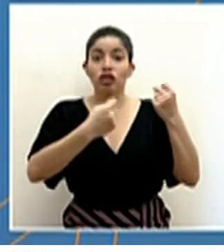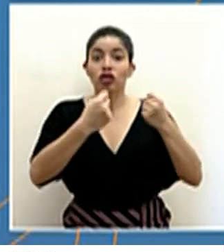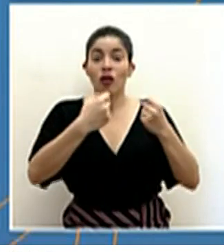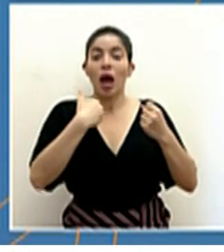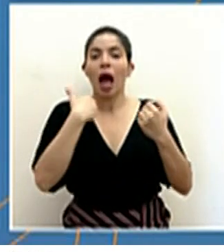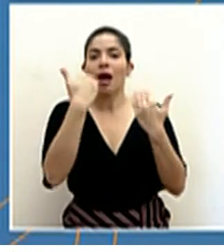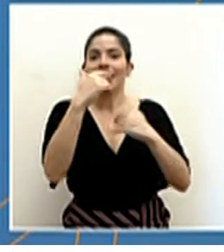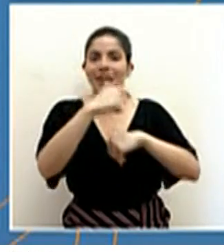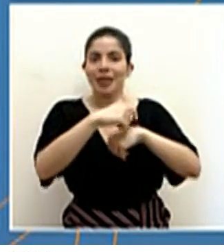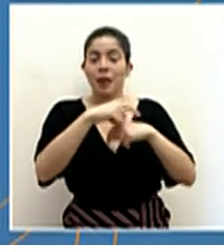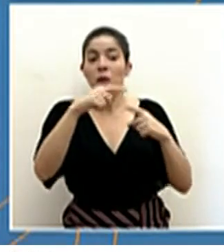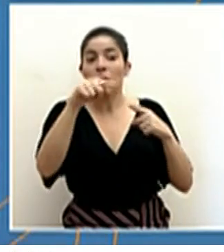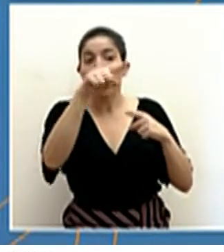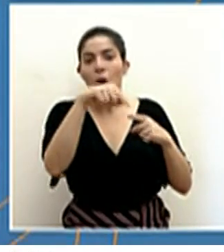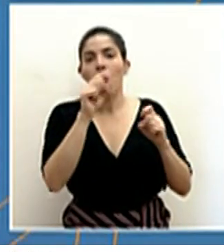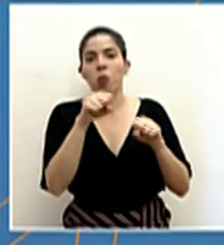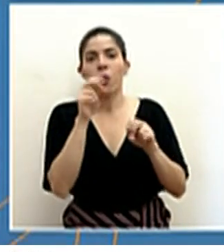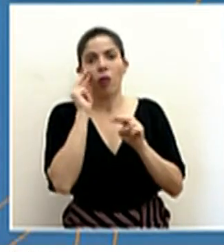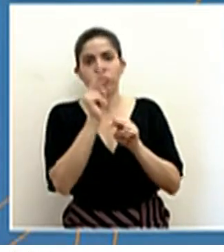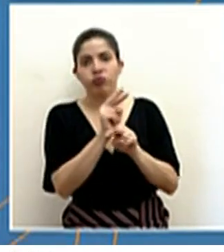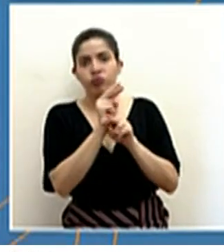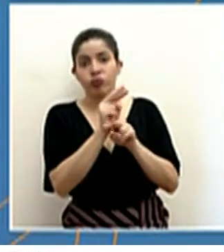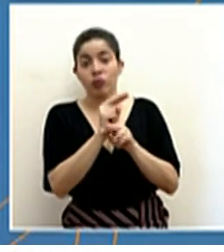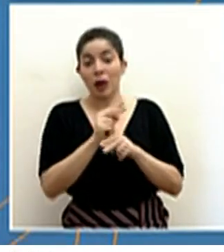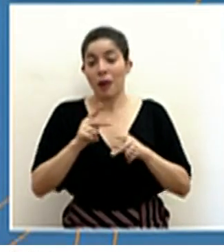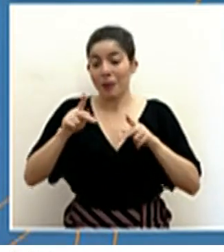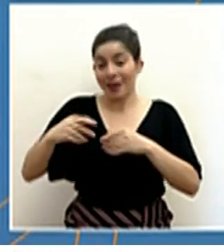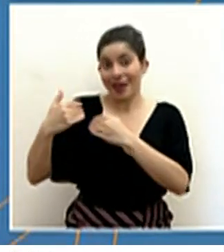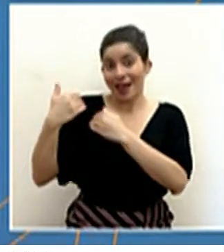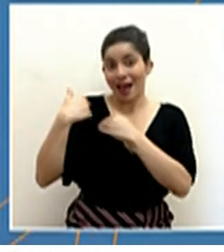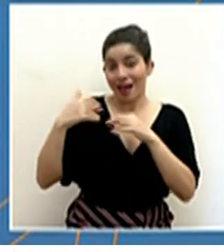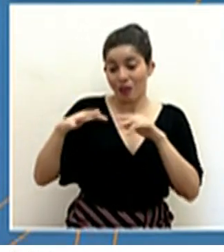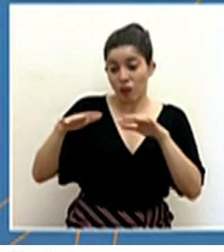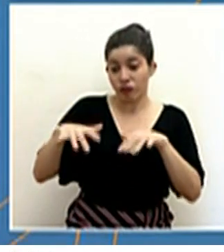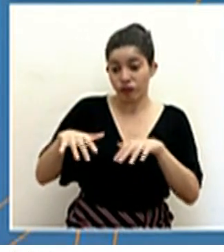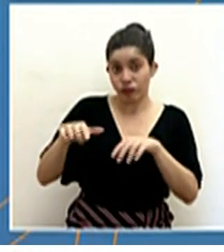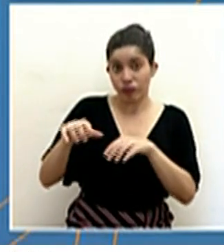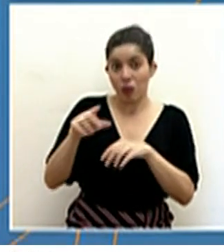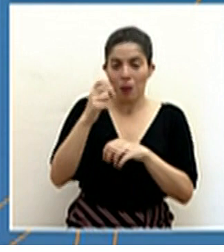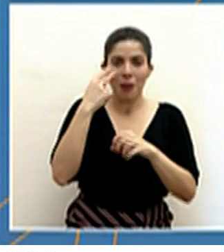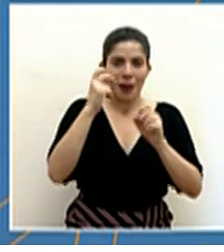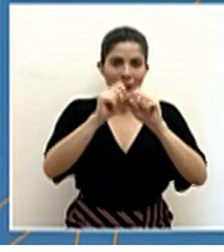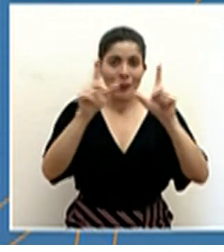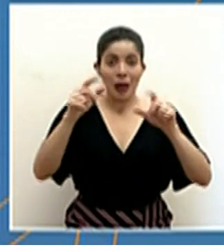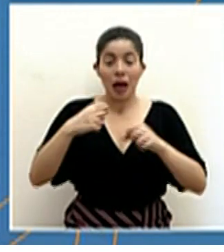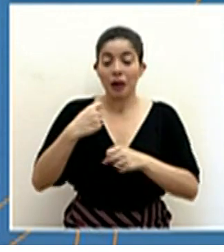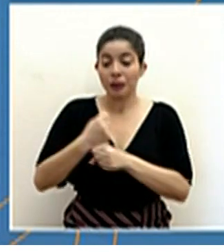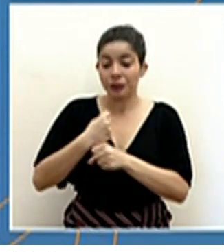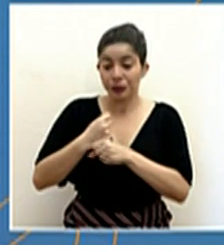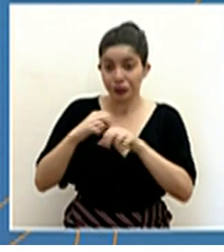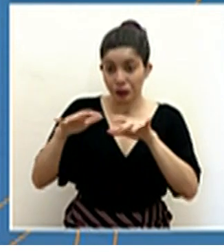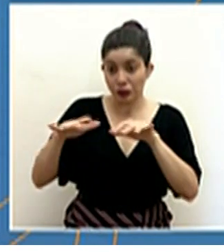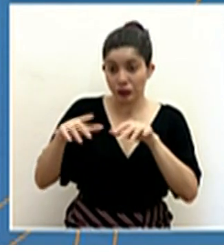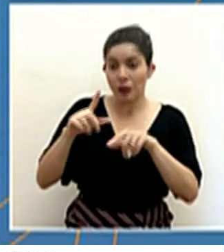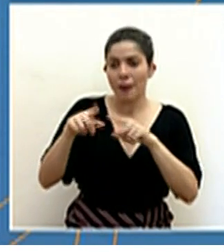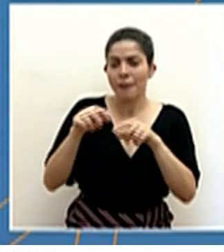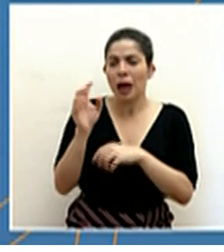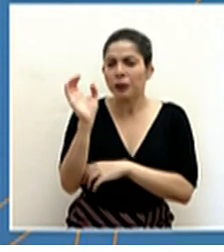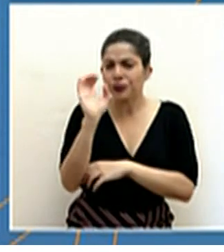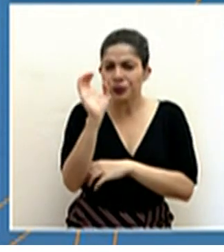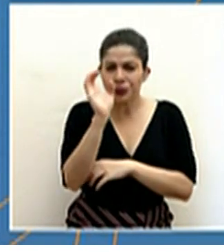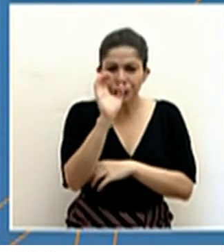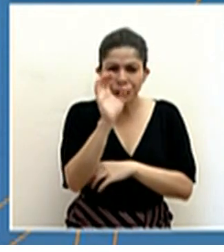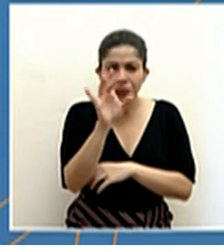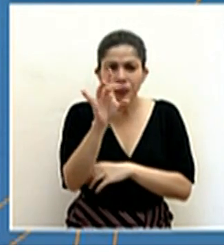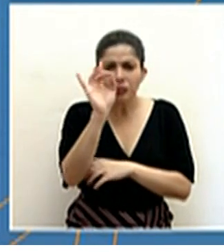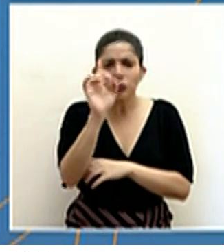en el país. El operador del equipo, ahí ustedes lo pueden ver en la pantalla, el operador del equipo va a identificar